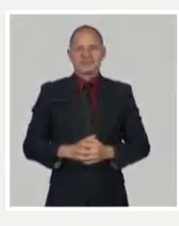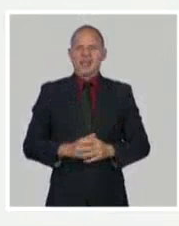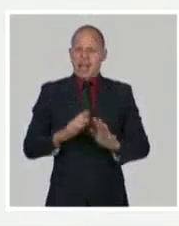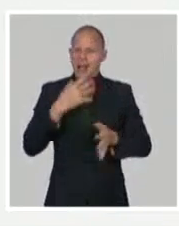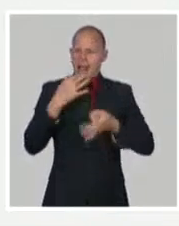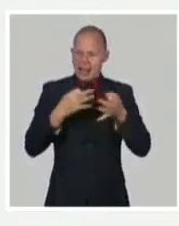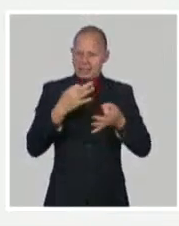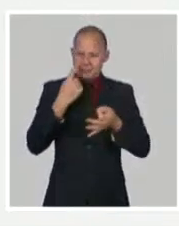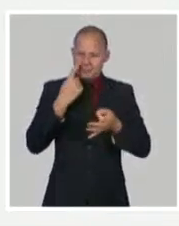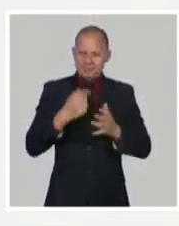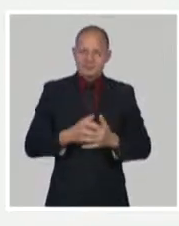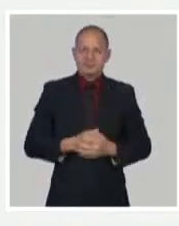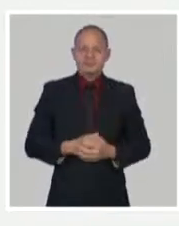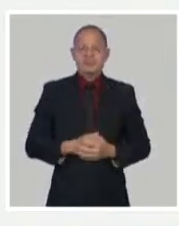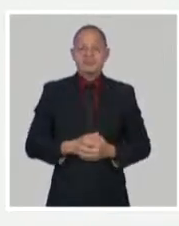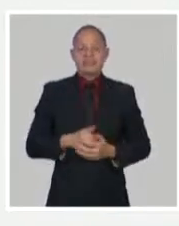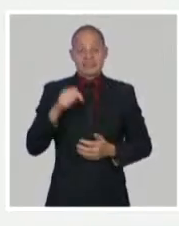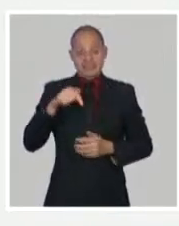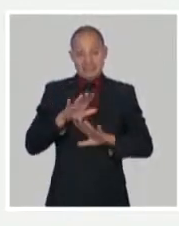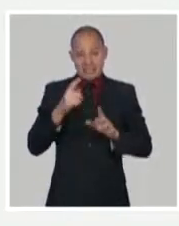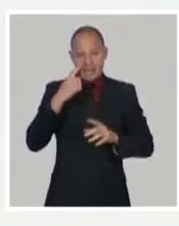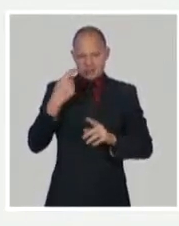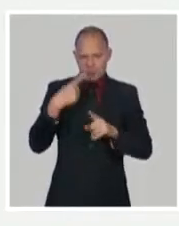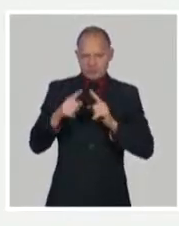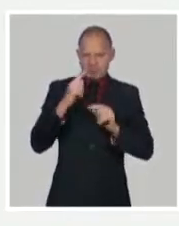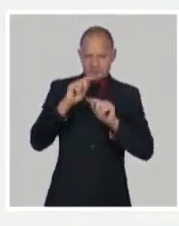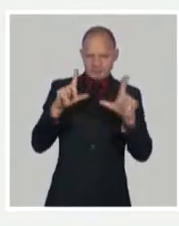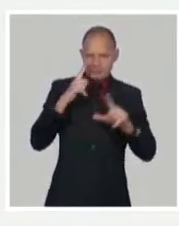una idea de cuáles son los retos que tenemos, la próxima, por favor.